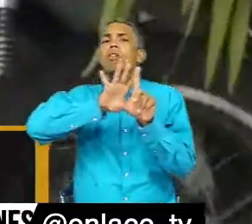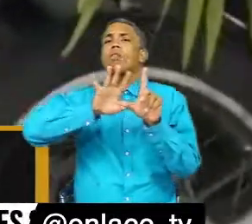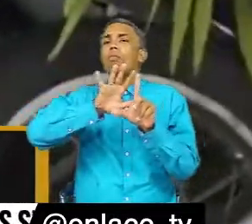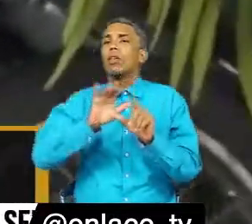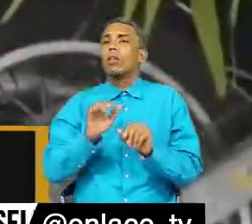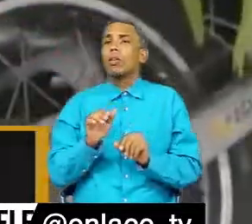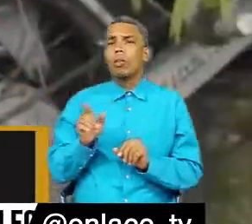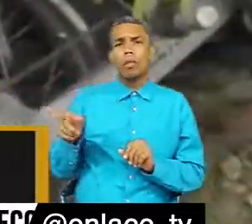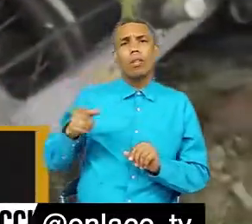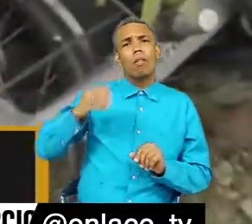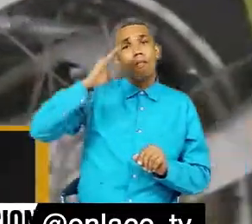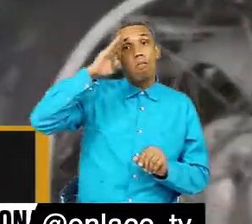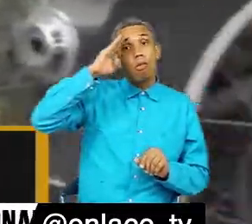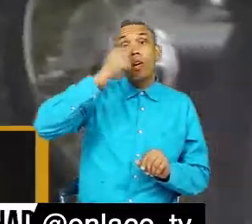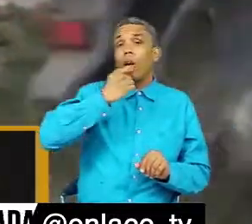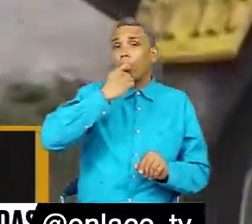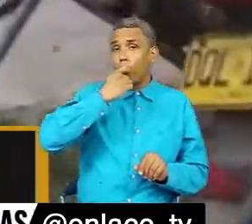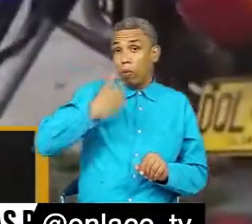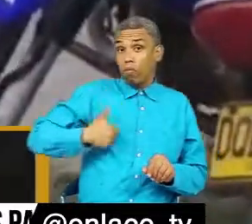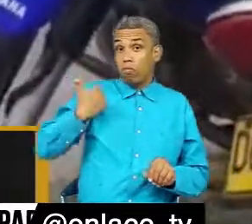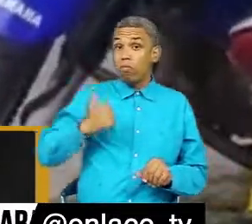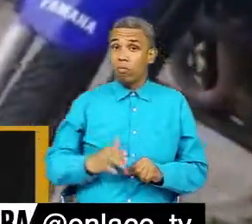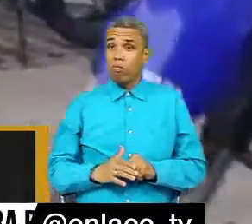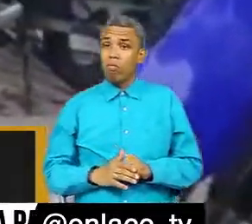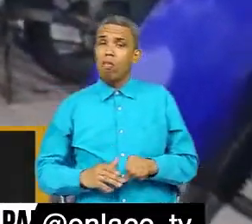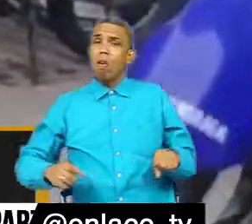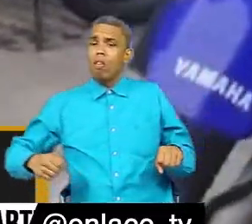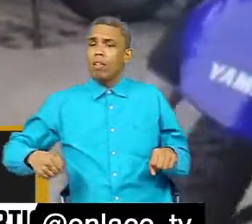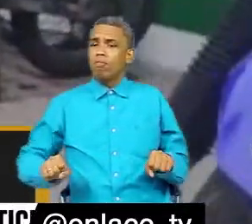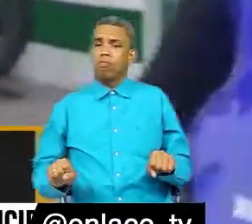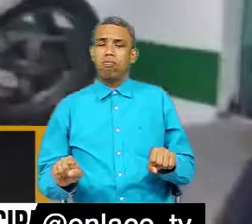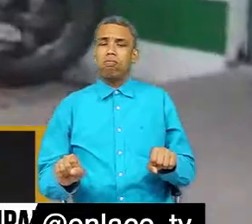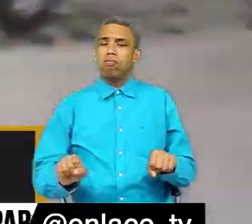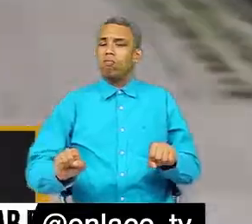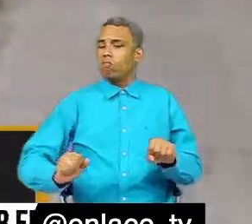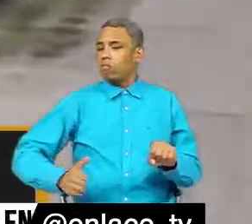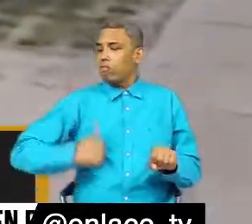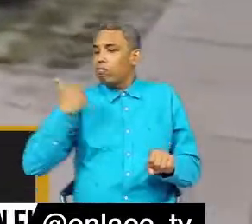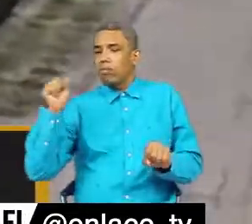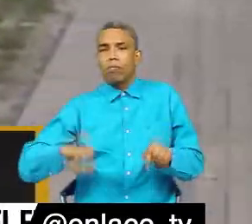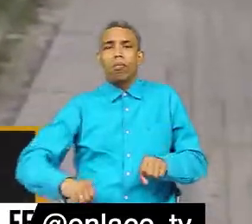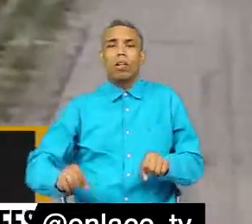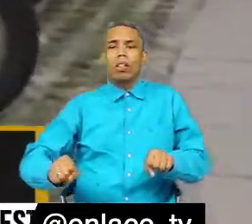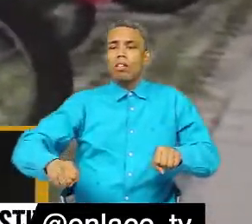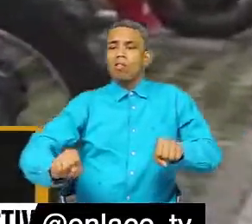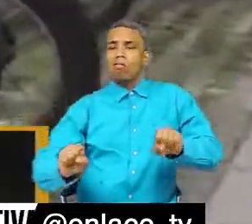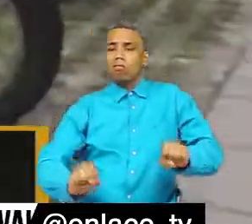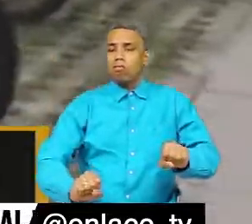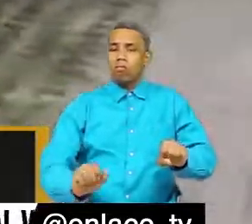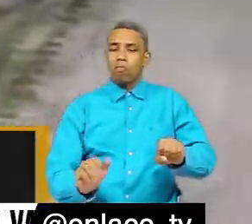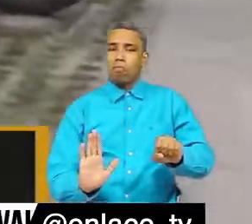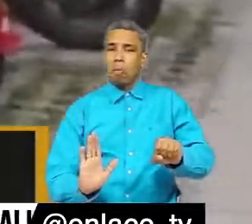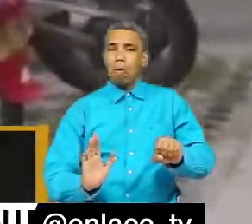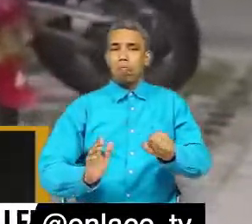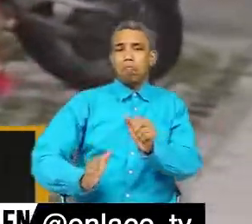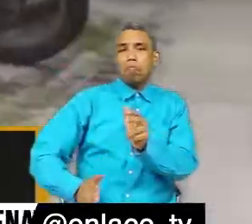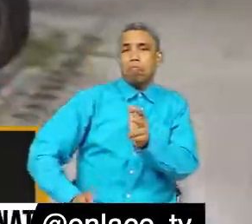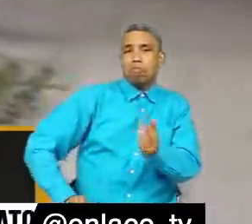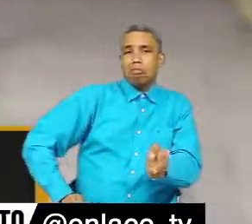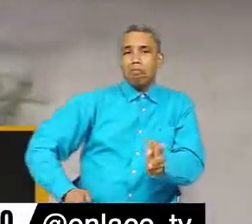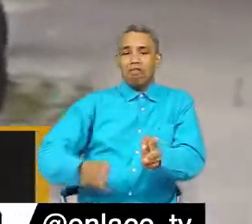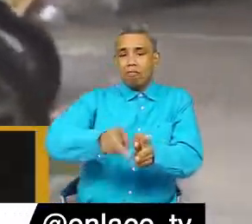estacionamiento? Ya que ellos sí, cualquier vehículo que vea mal parqueado, y sobre todo en la